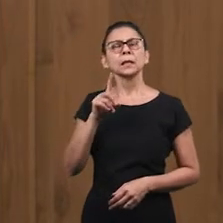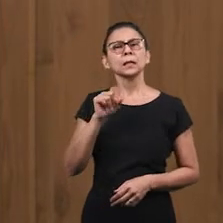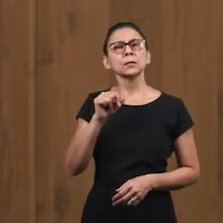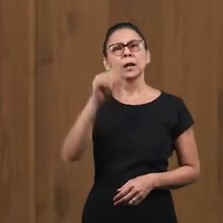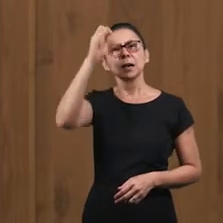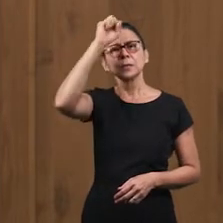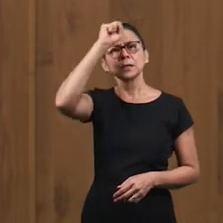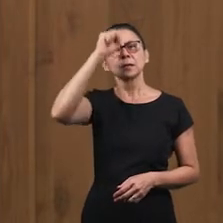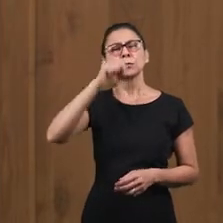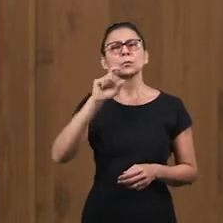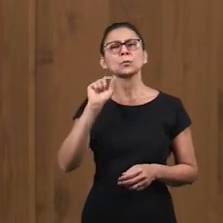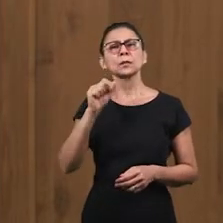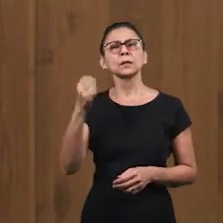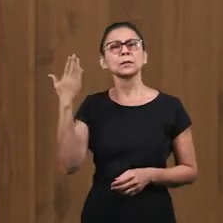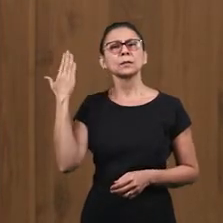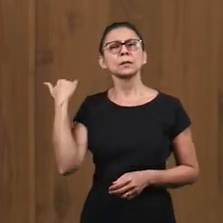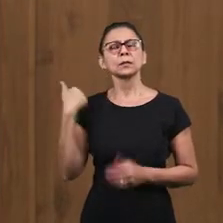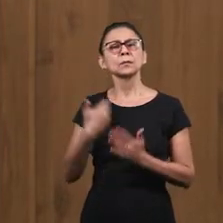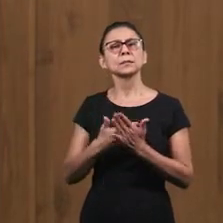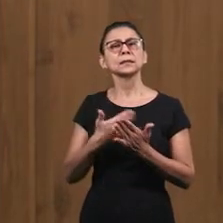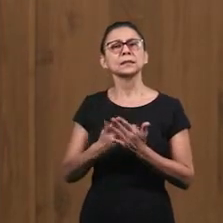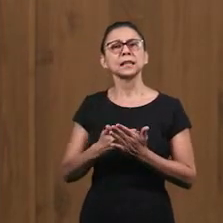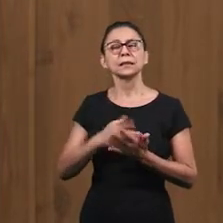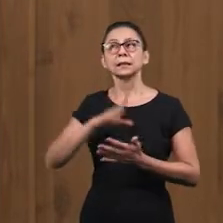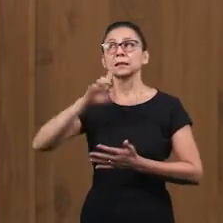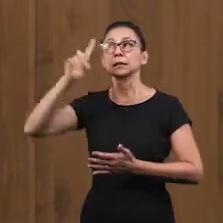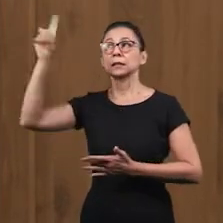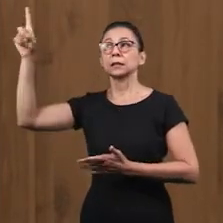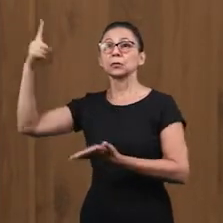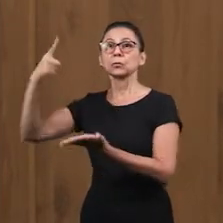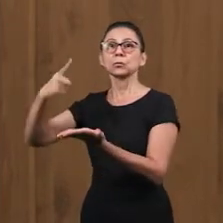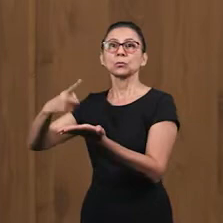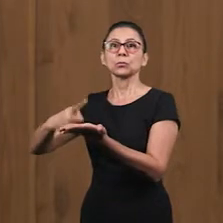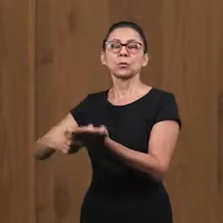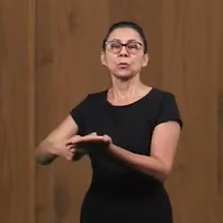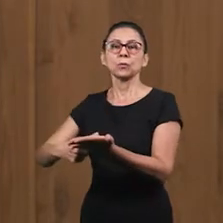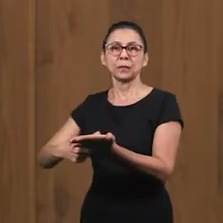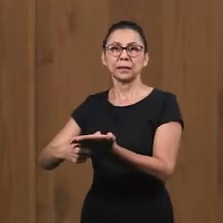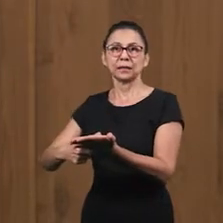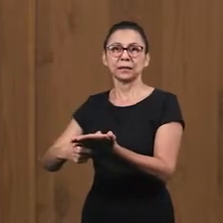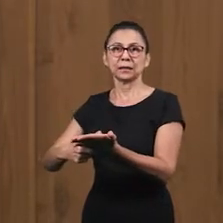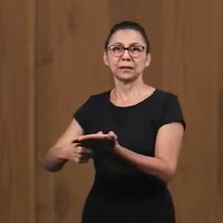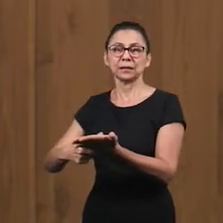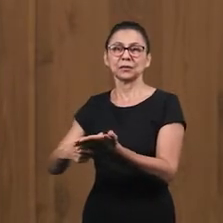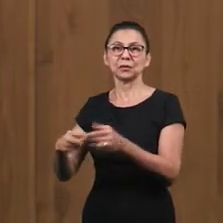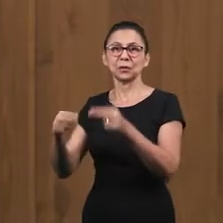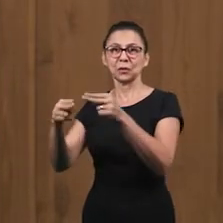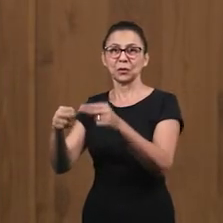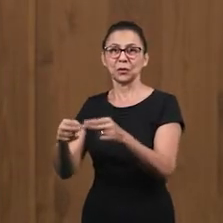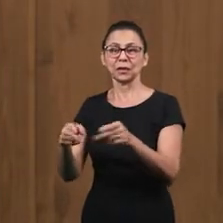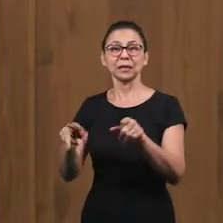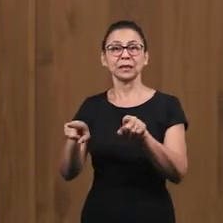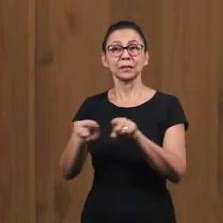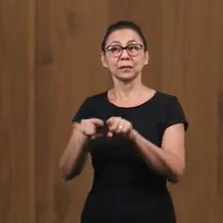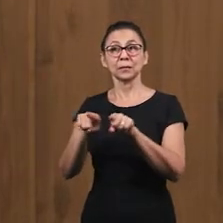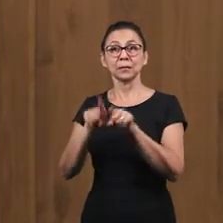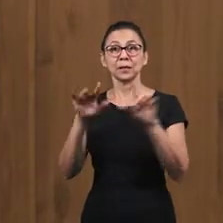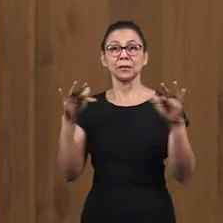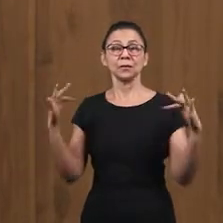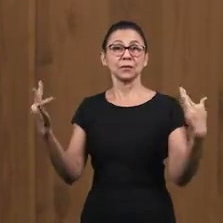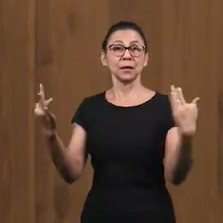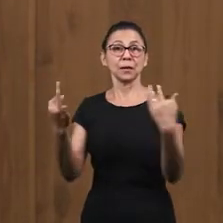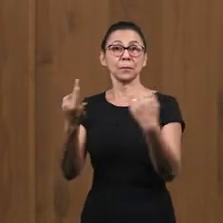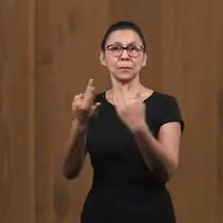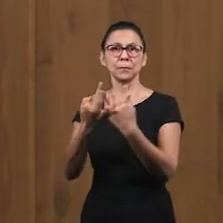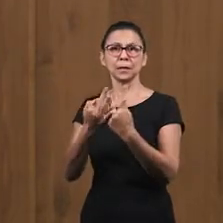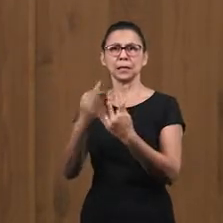Noé. Dios hizo un pacto con Noé para salvación de Noé y de su familia. Dios